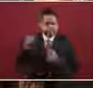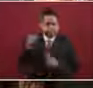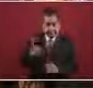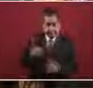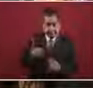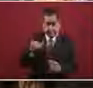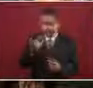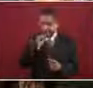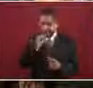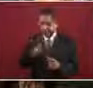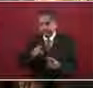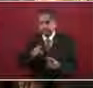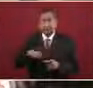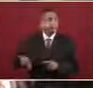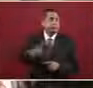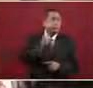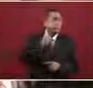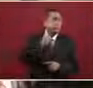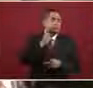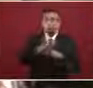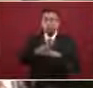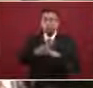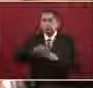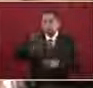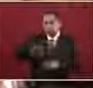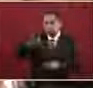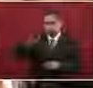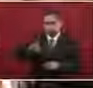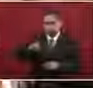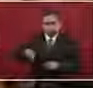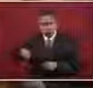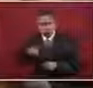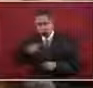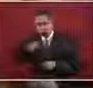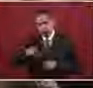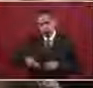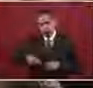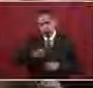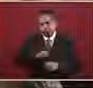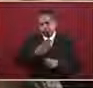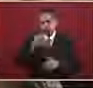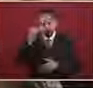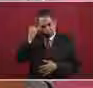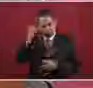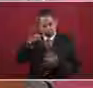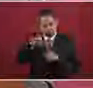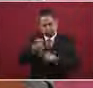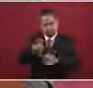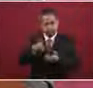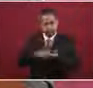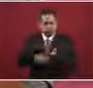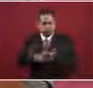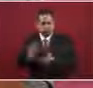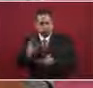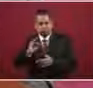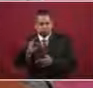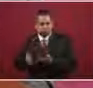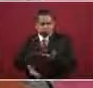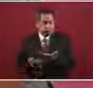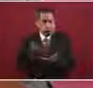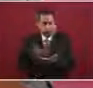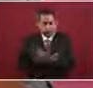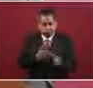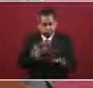los diputados plurinominales, usted, su gobierno, ya que expresó una postura, ¿estaría enviando una iniciativa